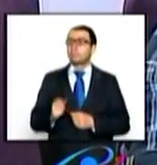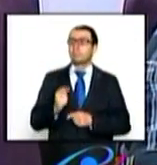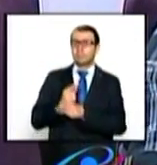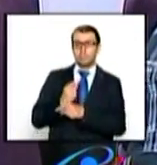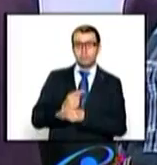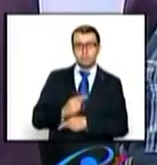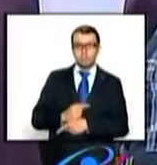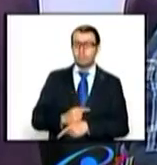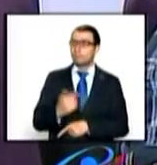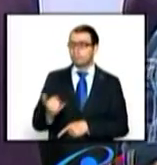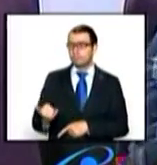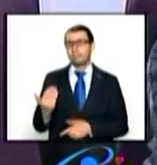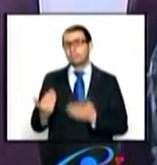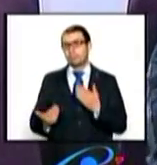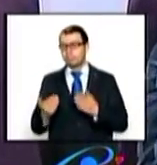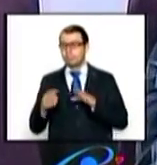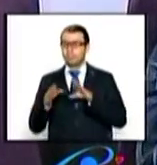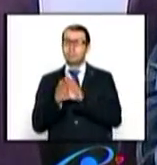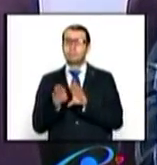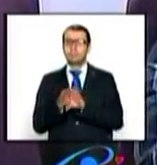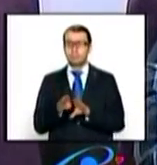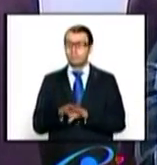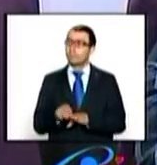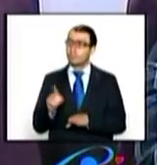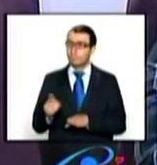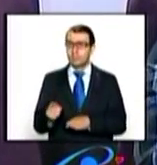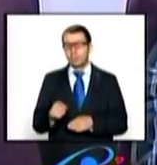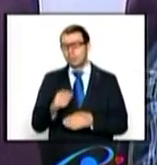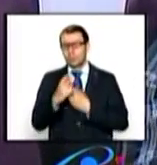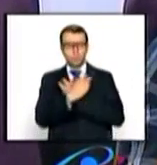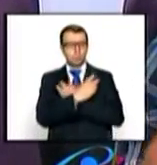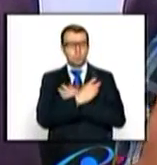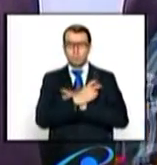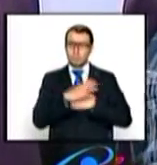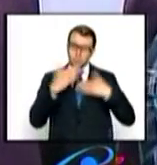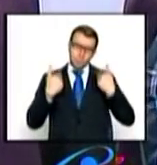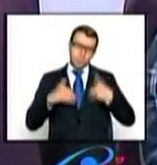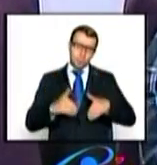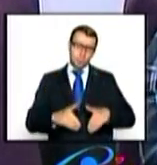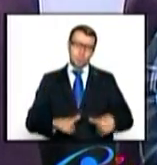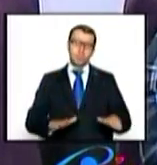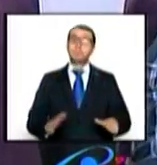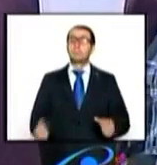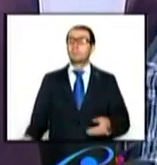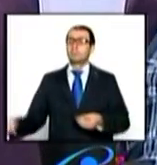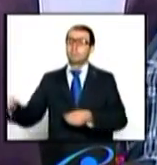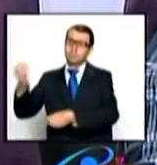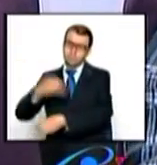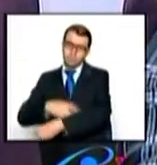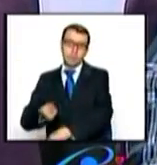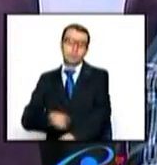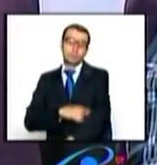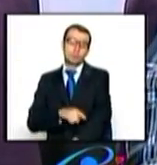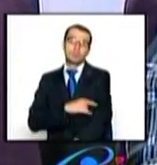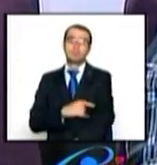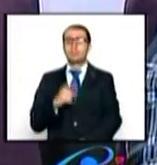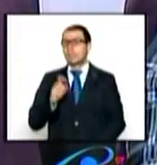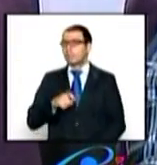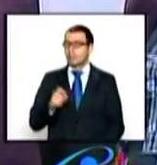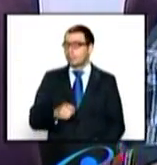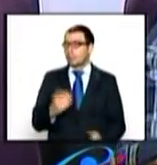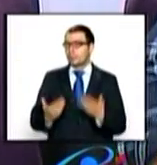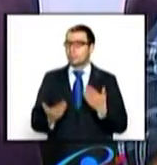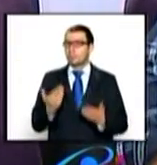puede lograr equiparar las dos cosas, sacar las toxinas mediante las quelaciones y introducir los elementos que el paciente necesita para mejorar su